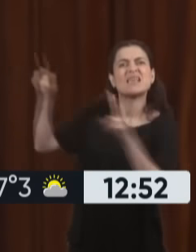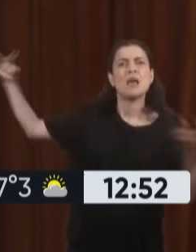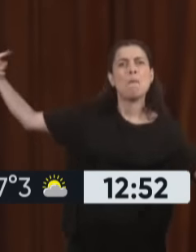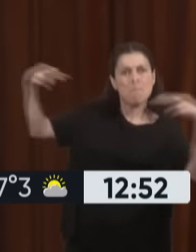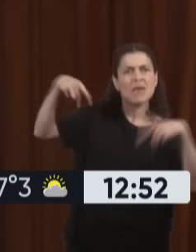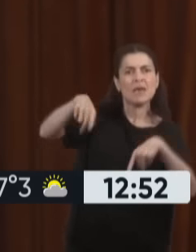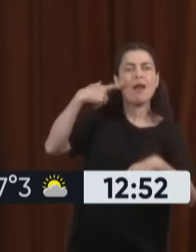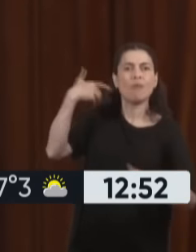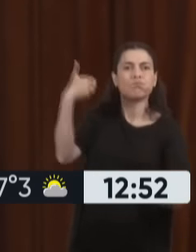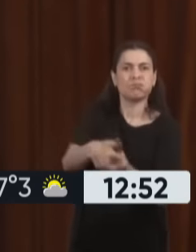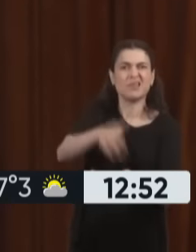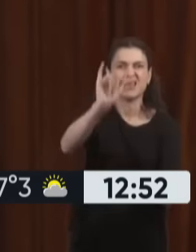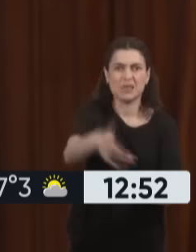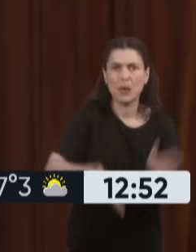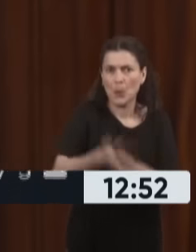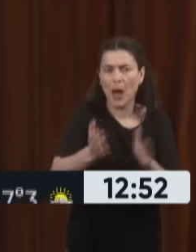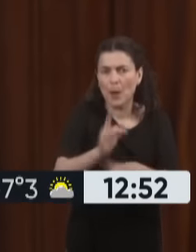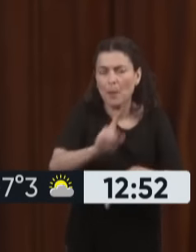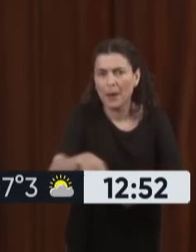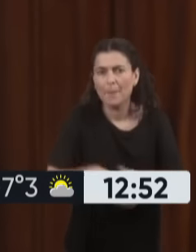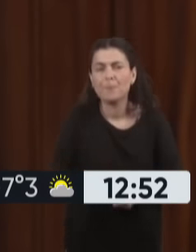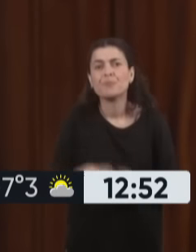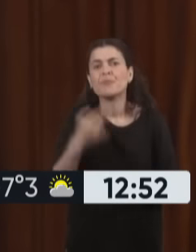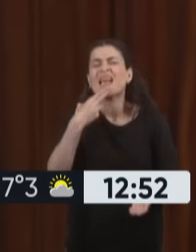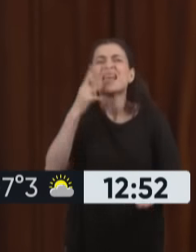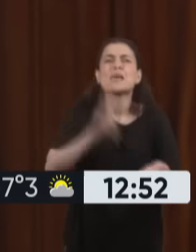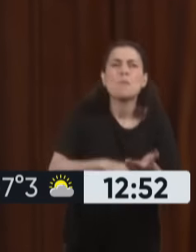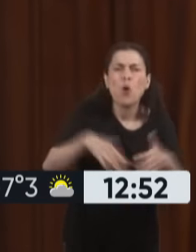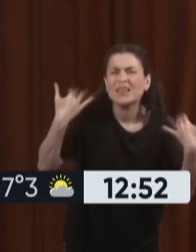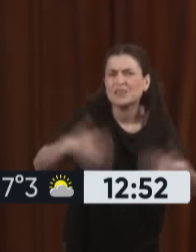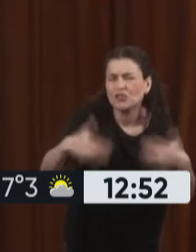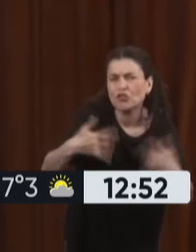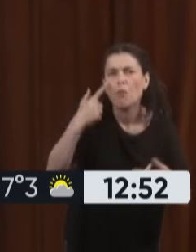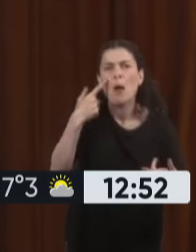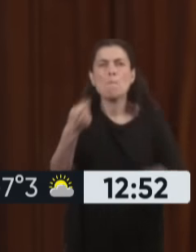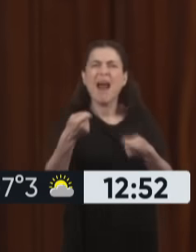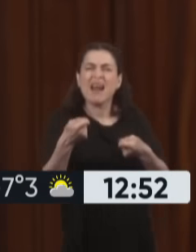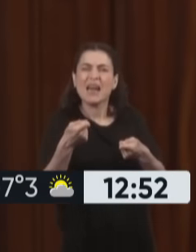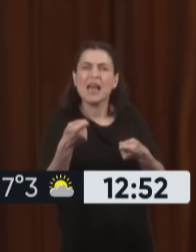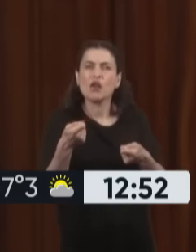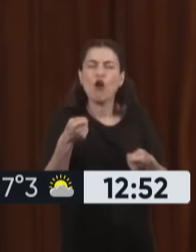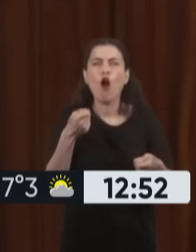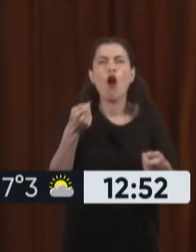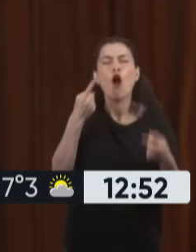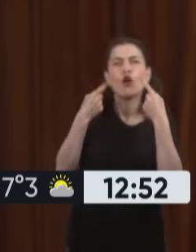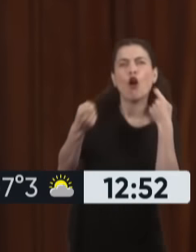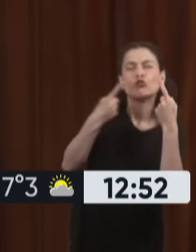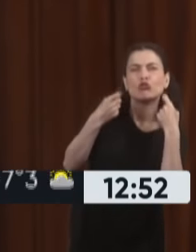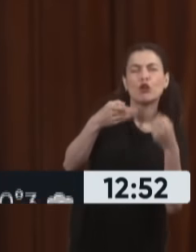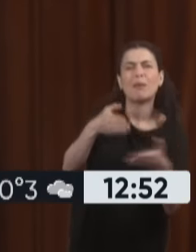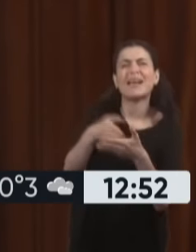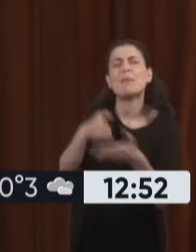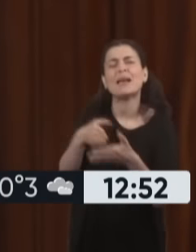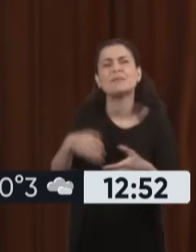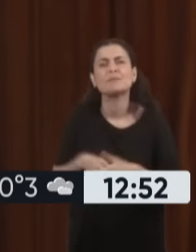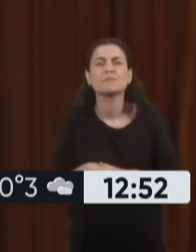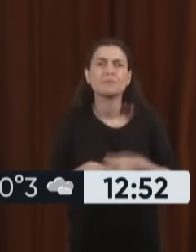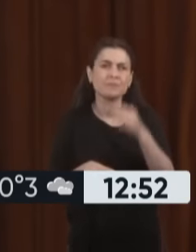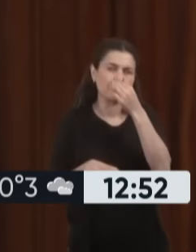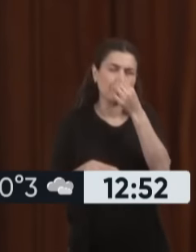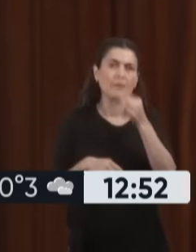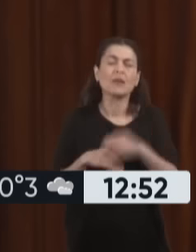en condiciones de adversidad, con impuestos leoninos, regulaciones absurdas y costos altísimos, imagínense lo que pueden hacer